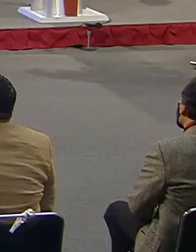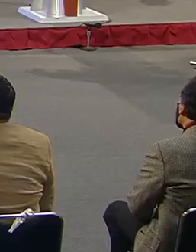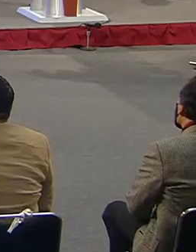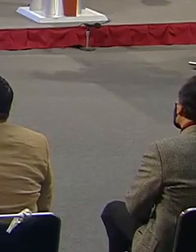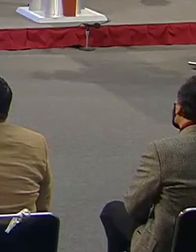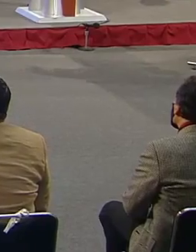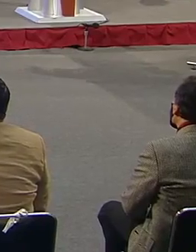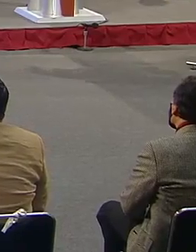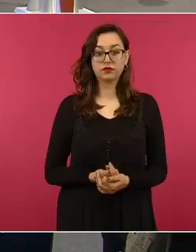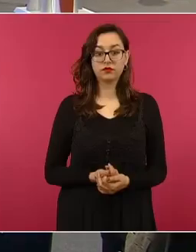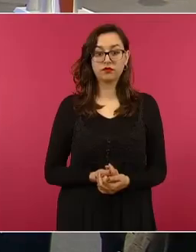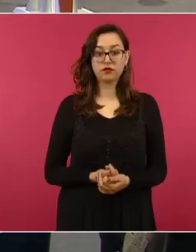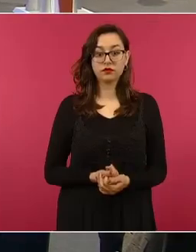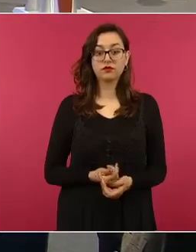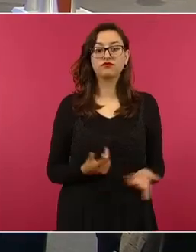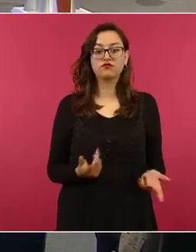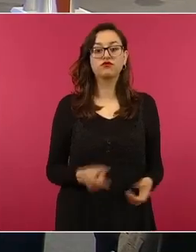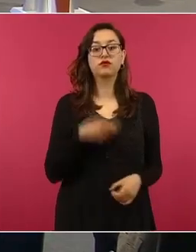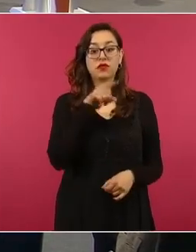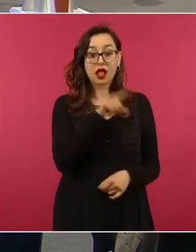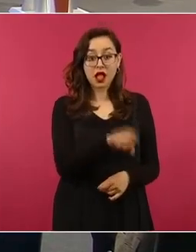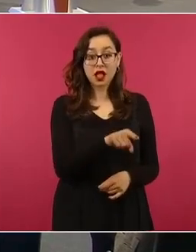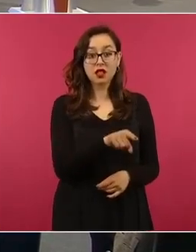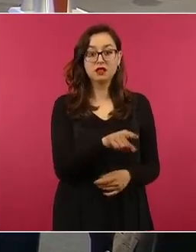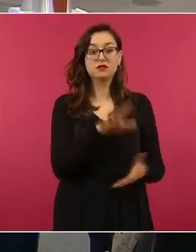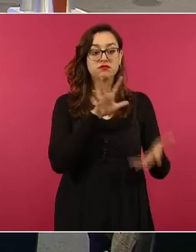¿Estaba en la calle por homicidio calificado?